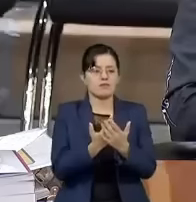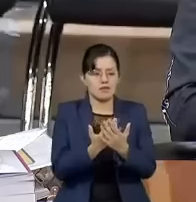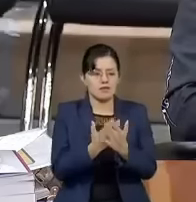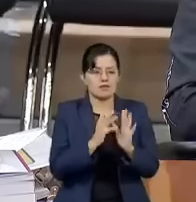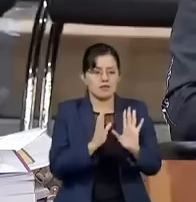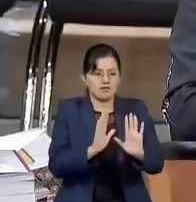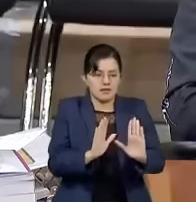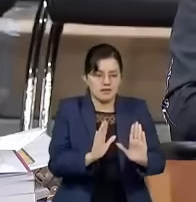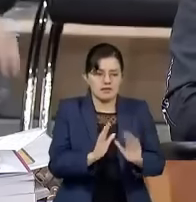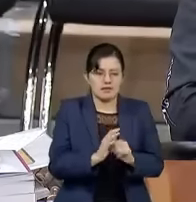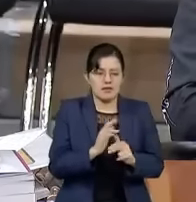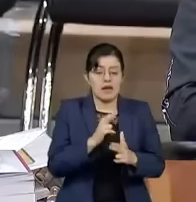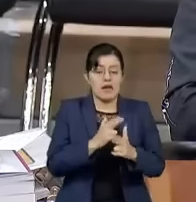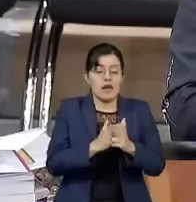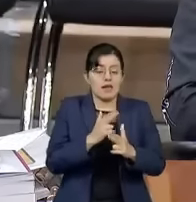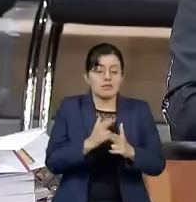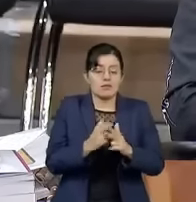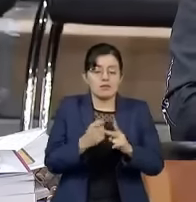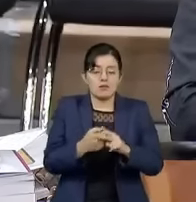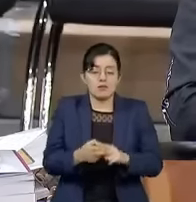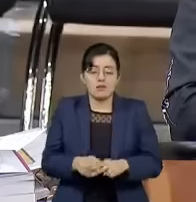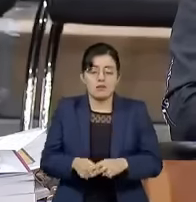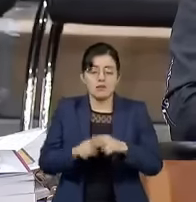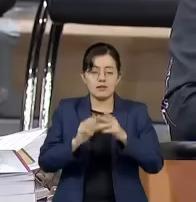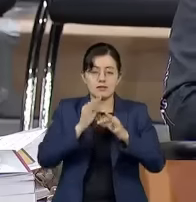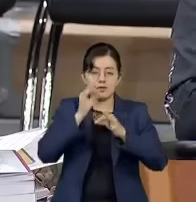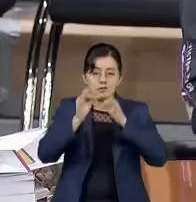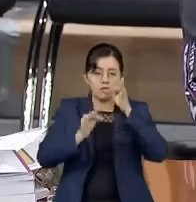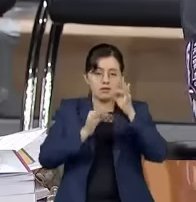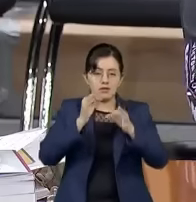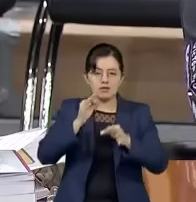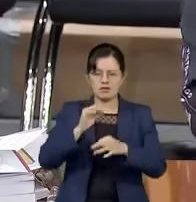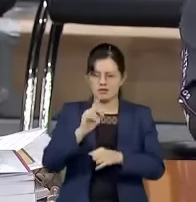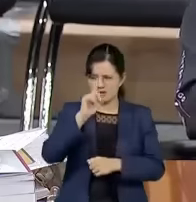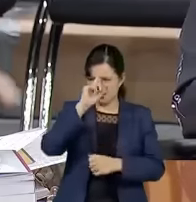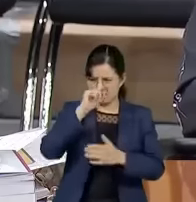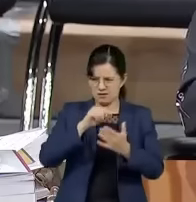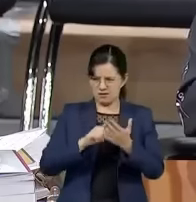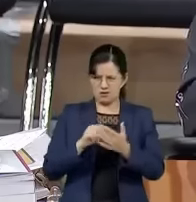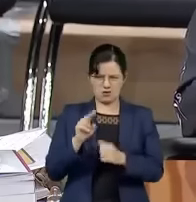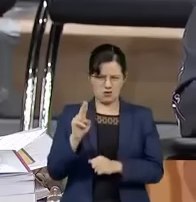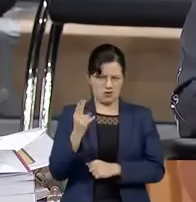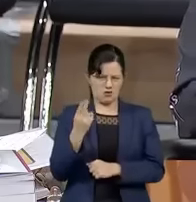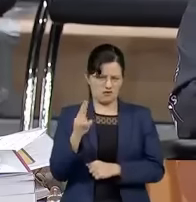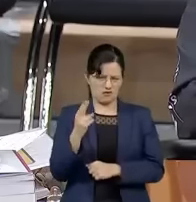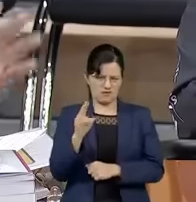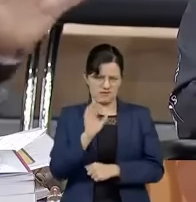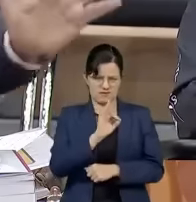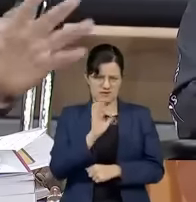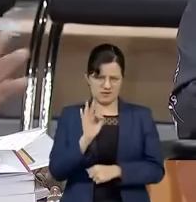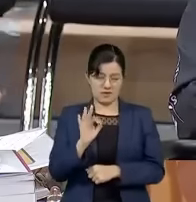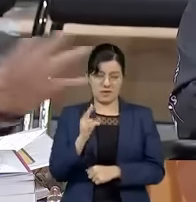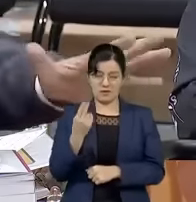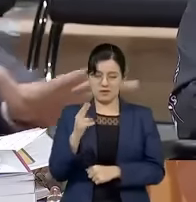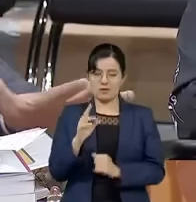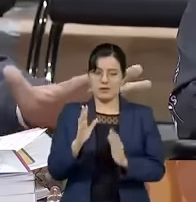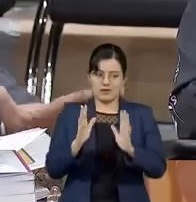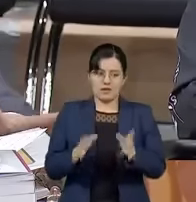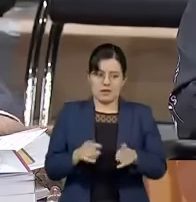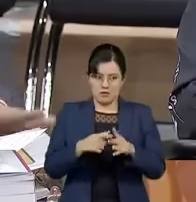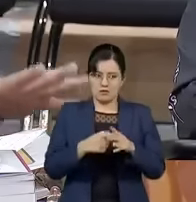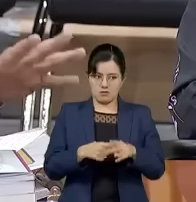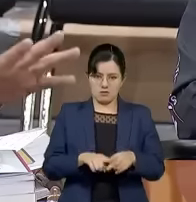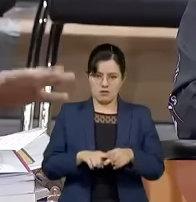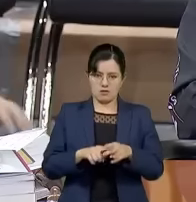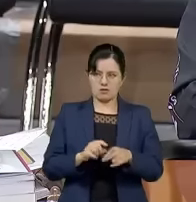espérense hasta que que arranquen las campañas en no me acuerdo si noviembre la fecha y ya entonces porque si no todos